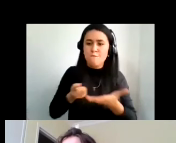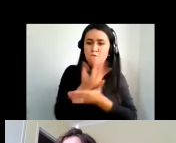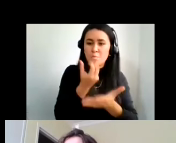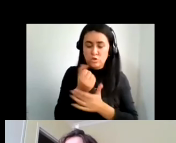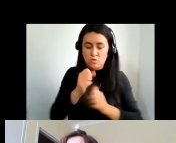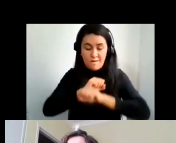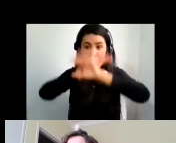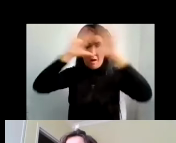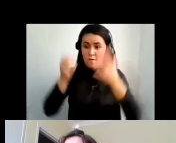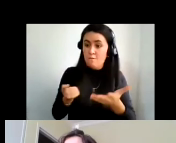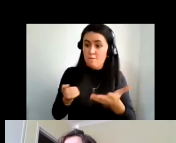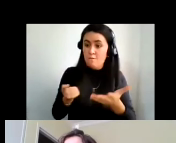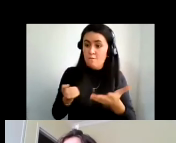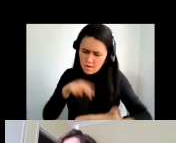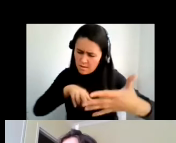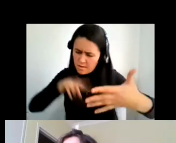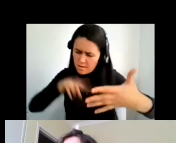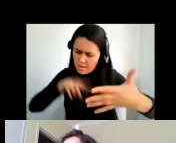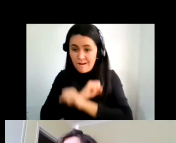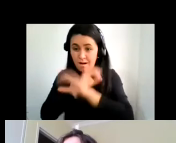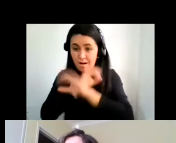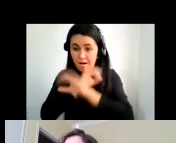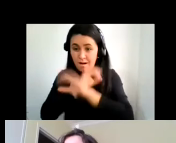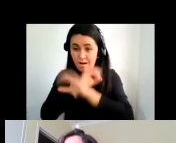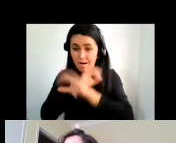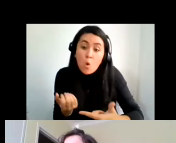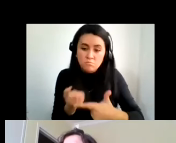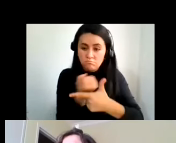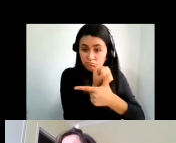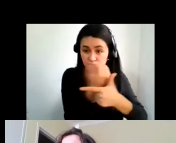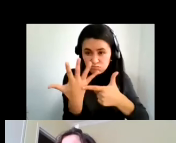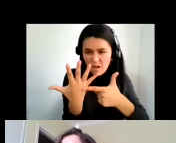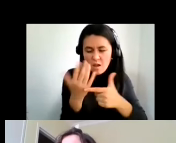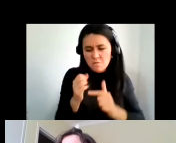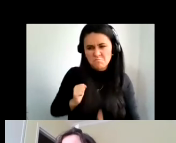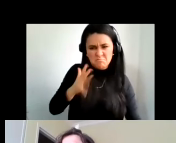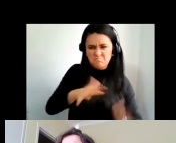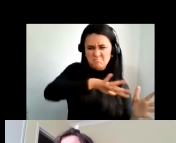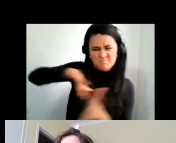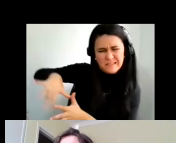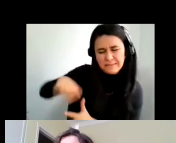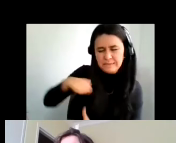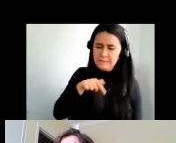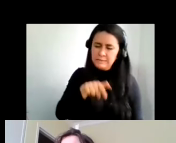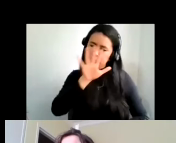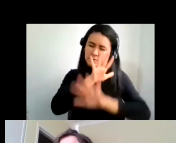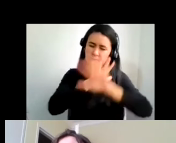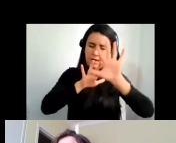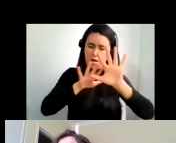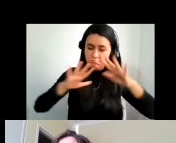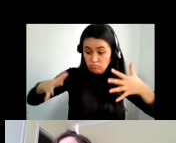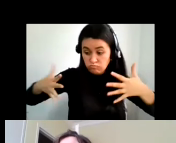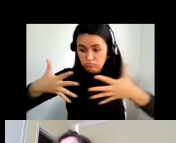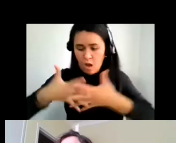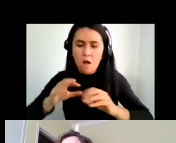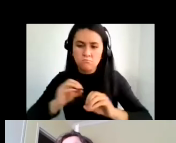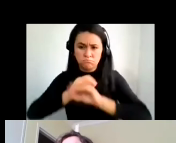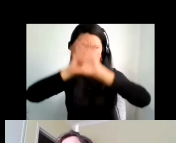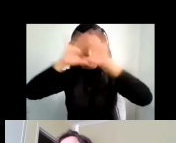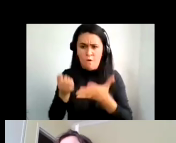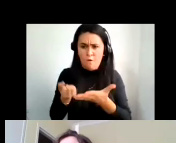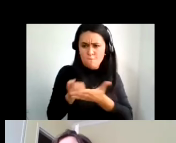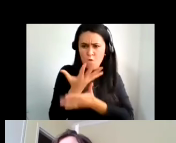lograr con la aplicación de solo uno de los conceptos y esto nos da una idea más completa de los distintos